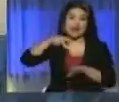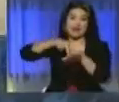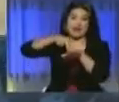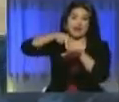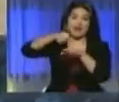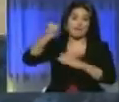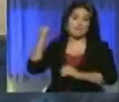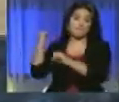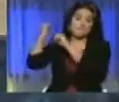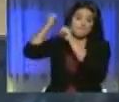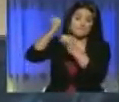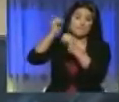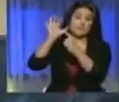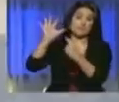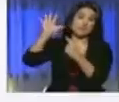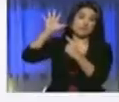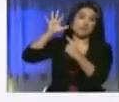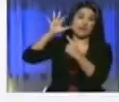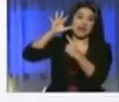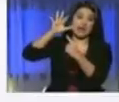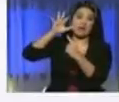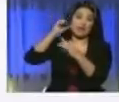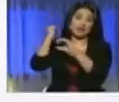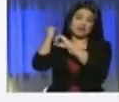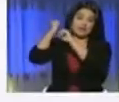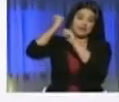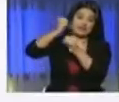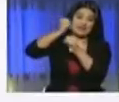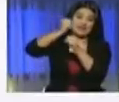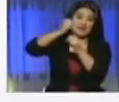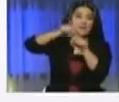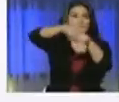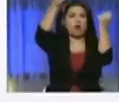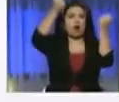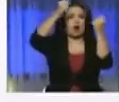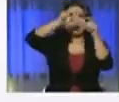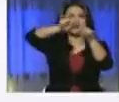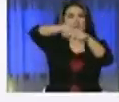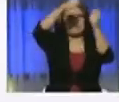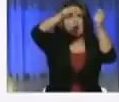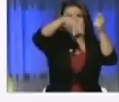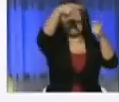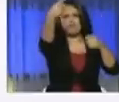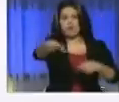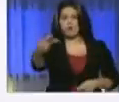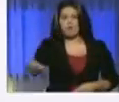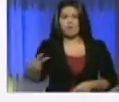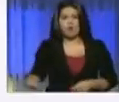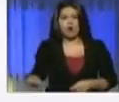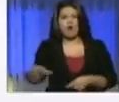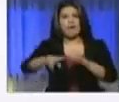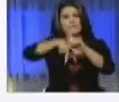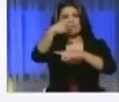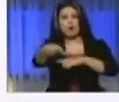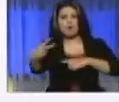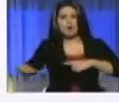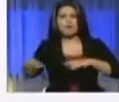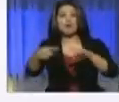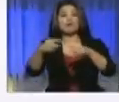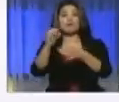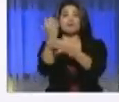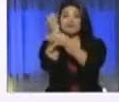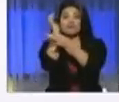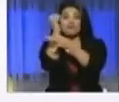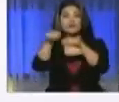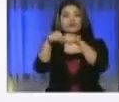cayó muy fuertemente y se fracturó la muñeca. Eso pasó 24 horas antes de la competencia. Sí. Yo estoy